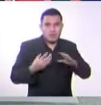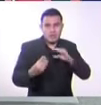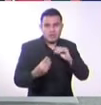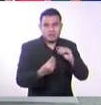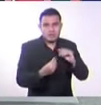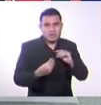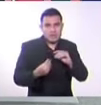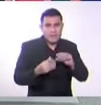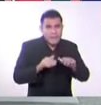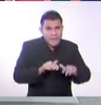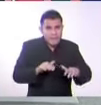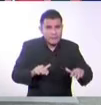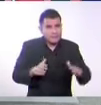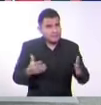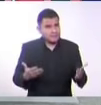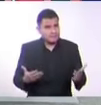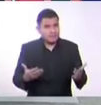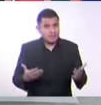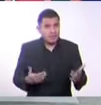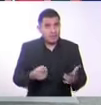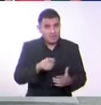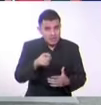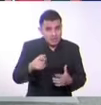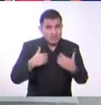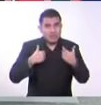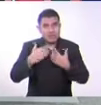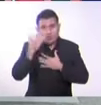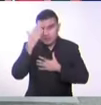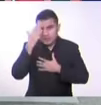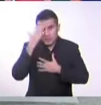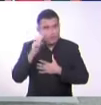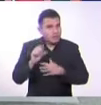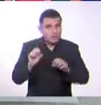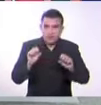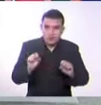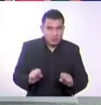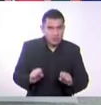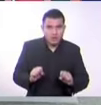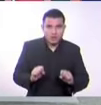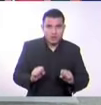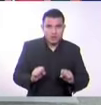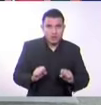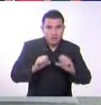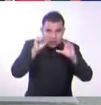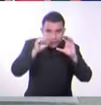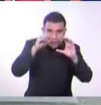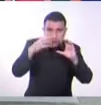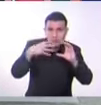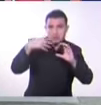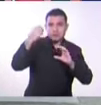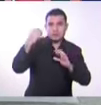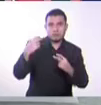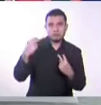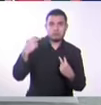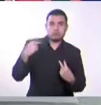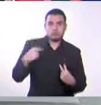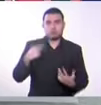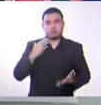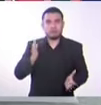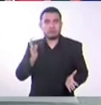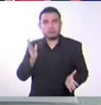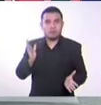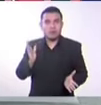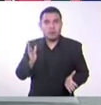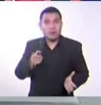son pequeñitos. Entonces deben de saber de que no se puede subir a las redes imágenes de ellos. Porque también eso